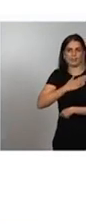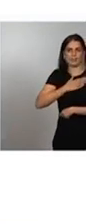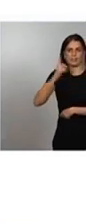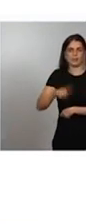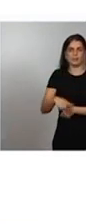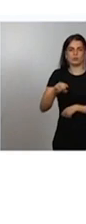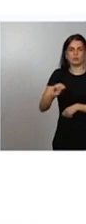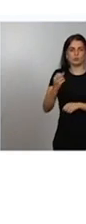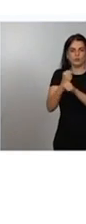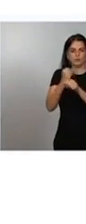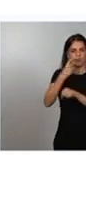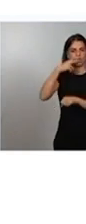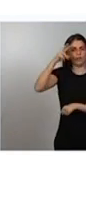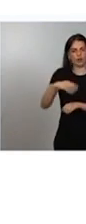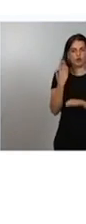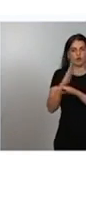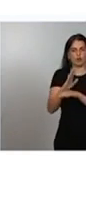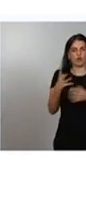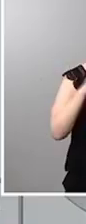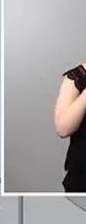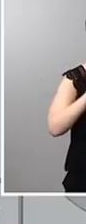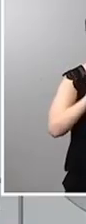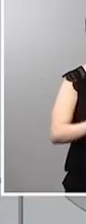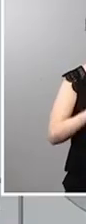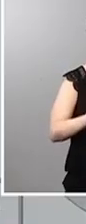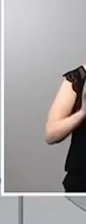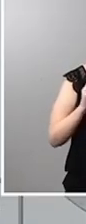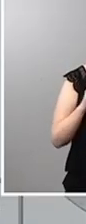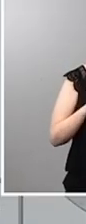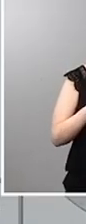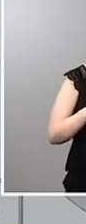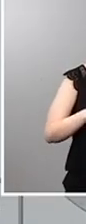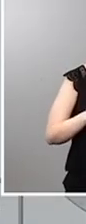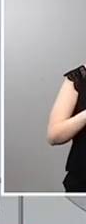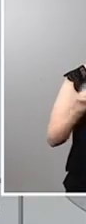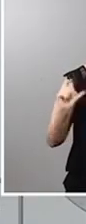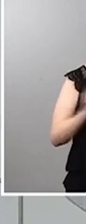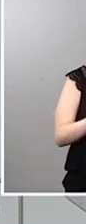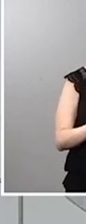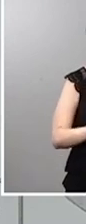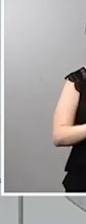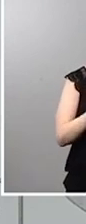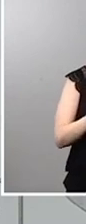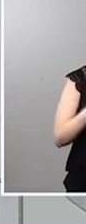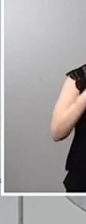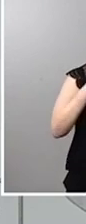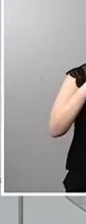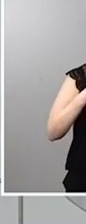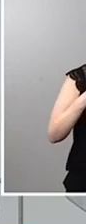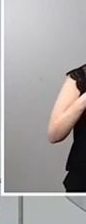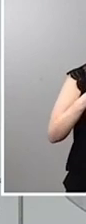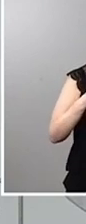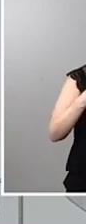que también mete ministros socialistas, que no pasa en la segunda vuelta, es derrotado por Marine Le Pen en aquel